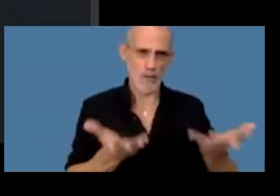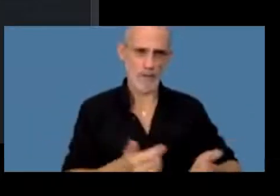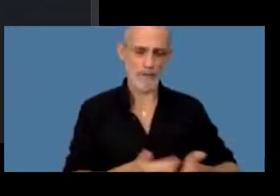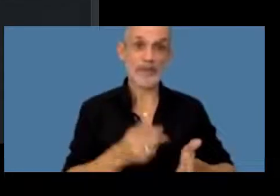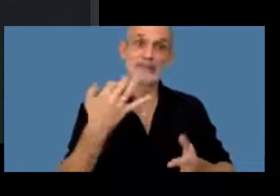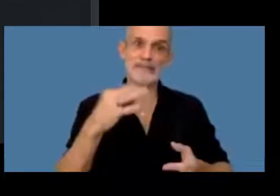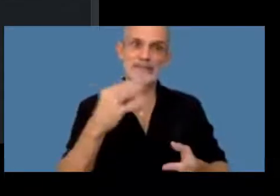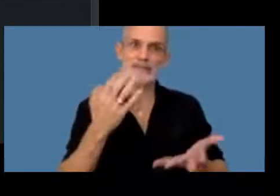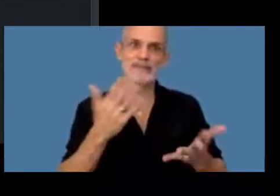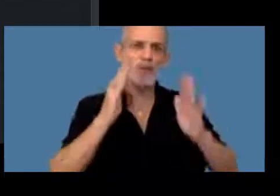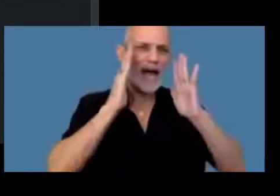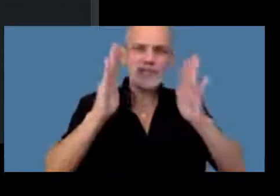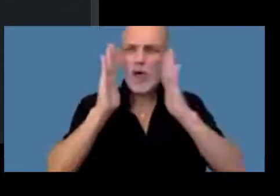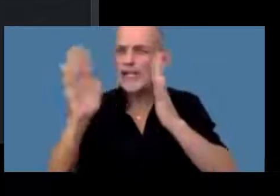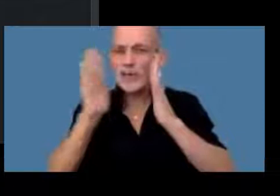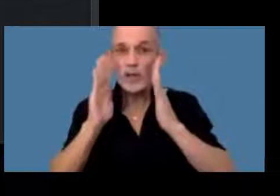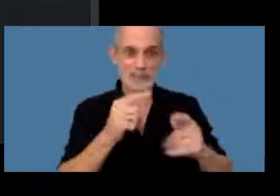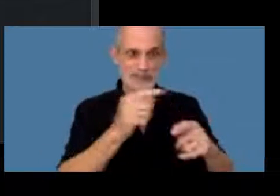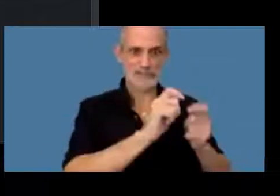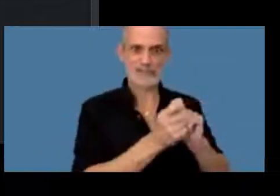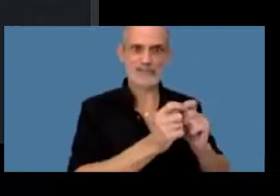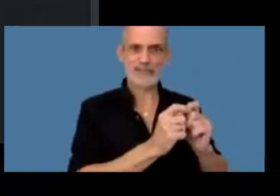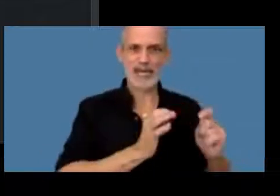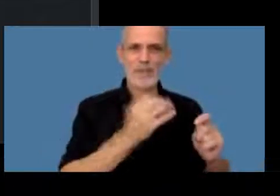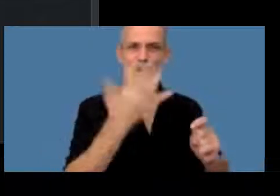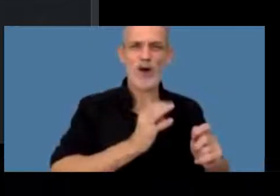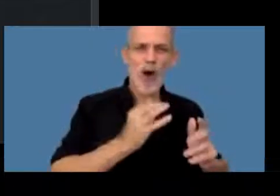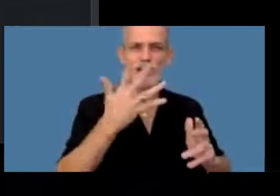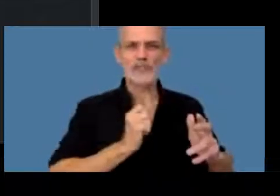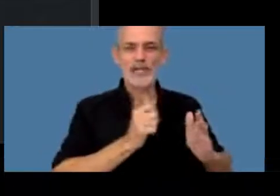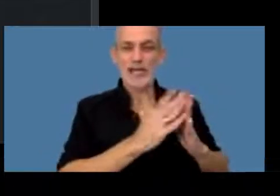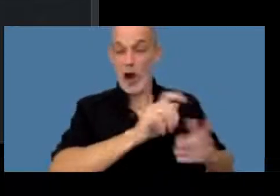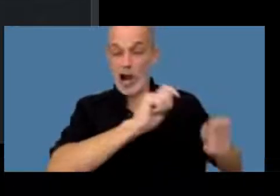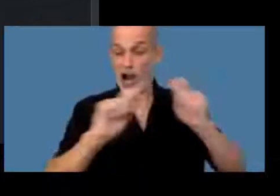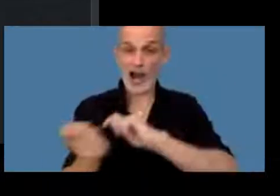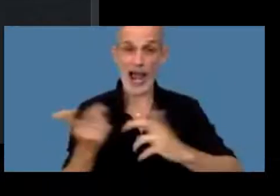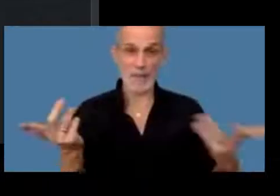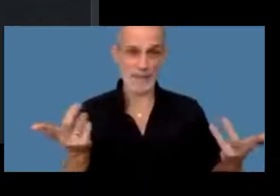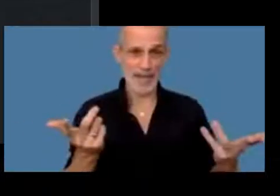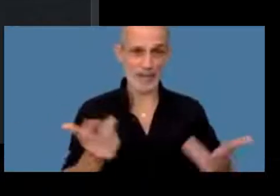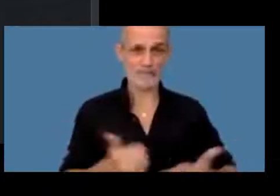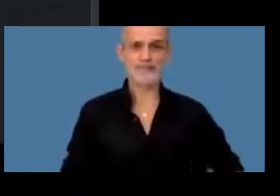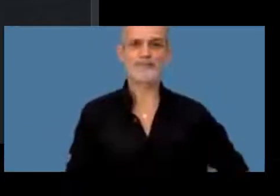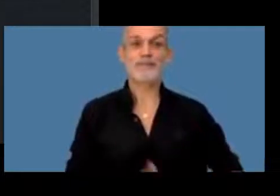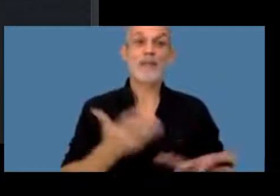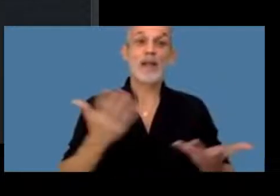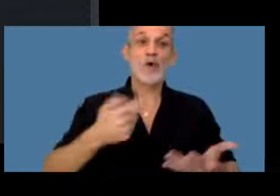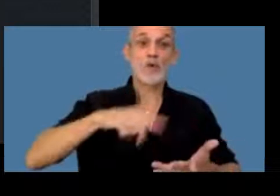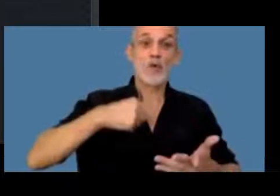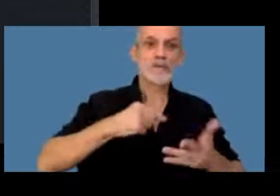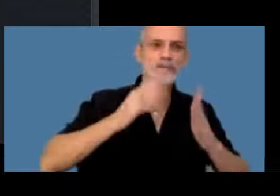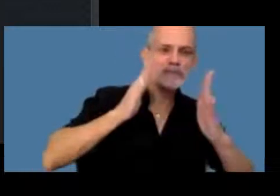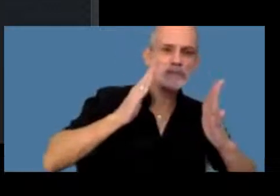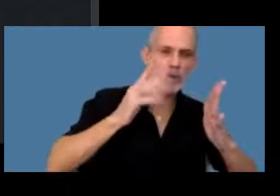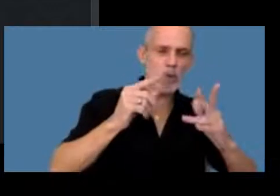digamos, atento a todo lo que cambió en estos últimos 5 o 6 años, ¿no? Depende de la prescripción, lógicamente. En donde fuimos para un lado y volvimos para